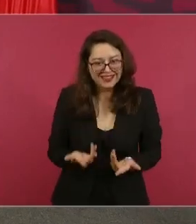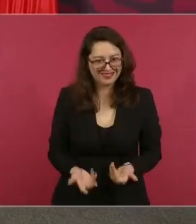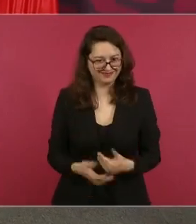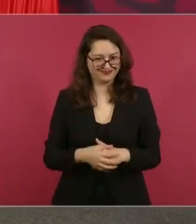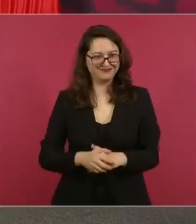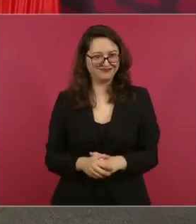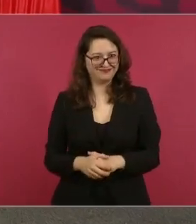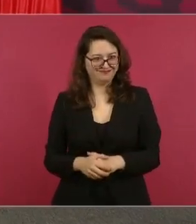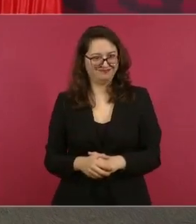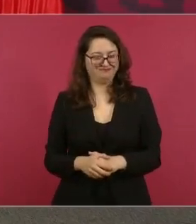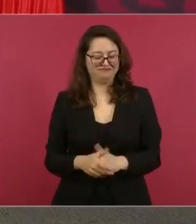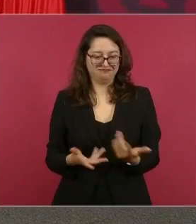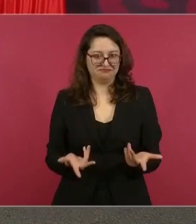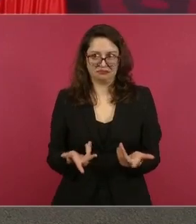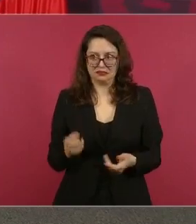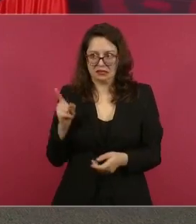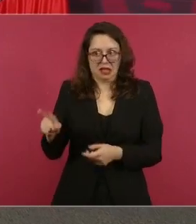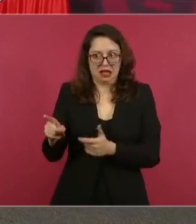forma de